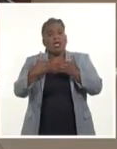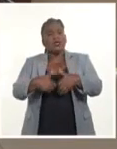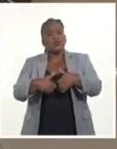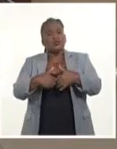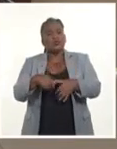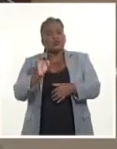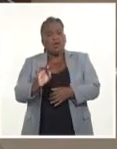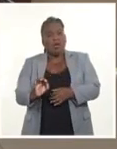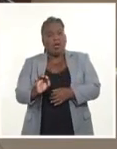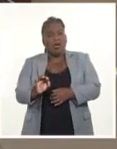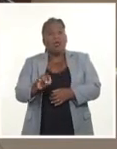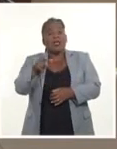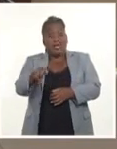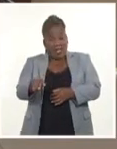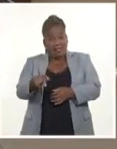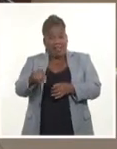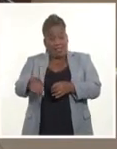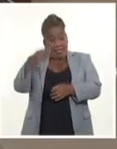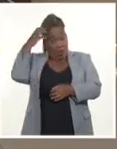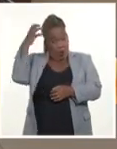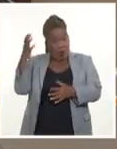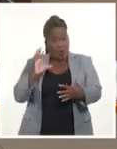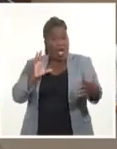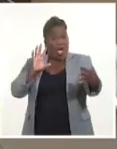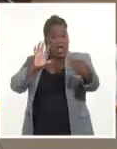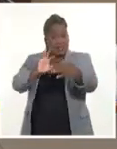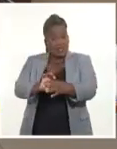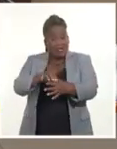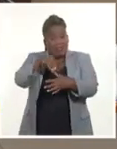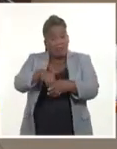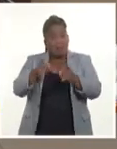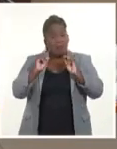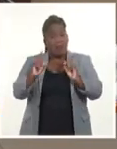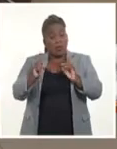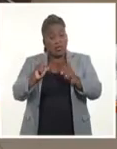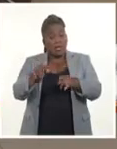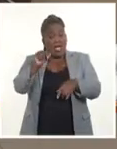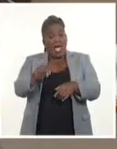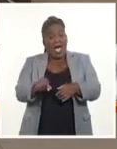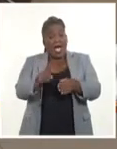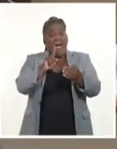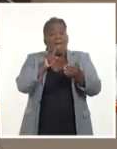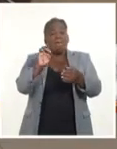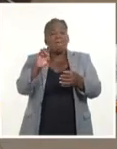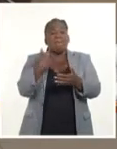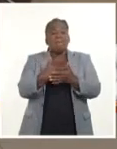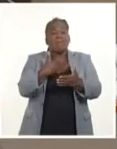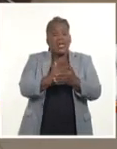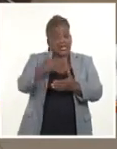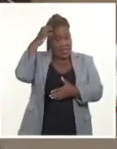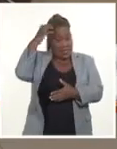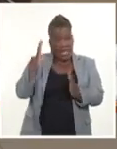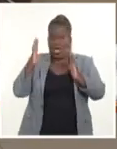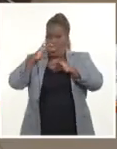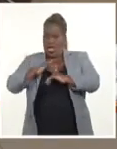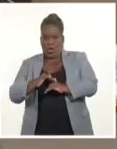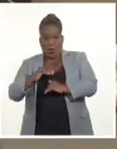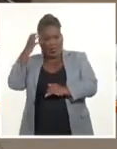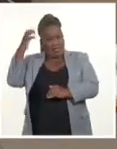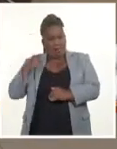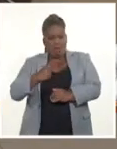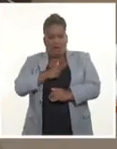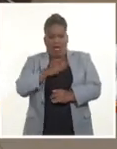con esa visión estratégica y que articule en esa política industrial a pymes estatales y no estatales, porque las no estatales, si existen, también tienen